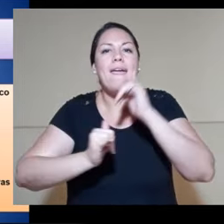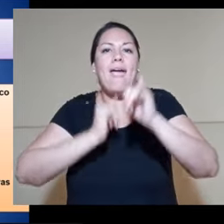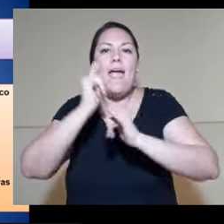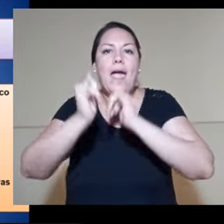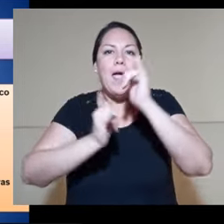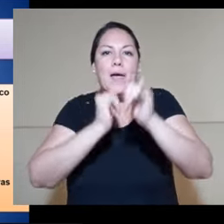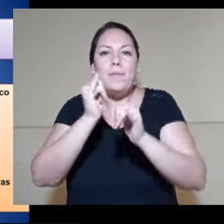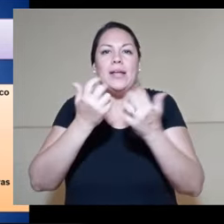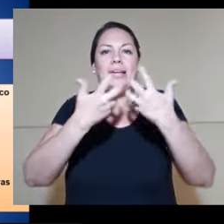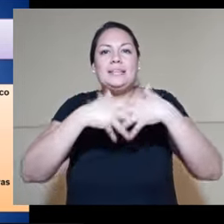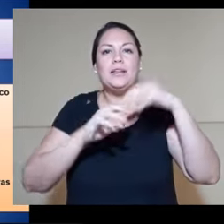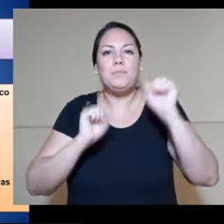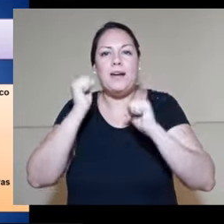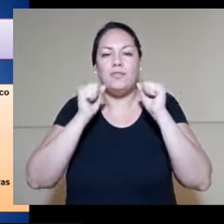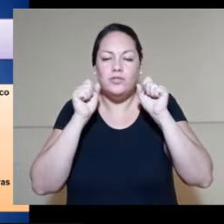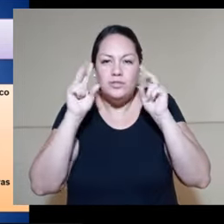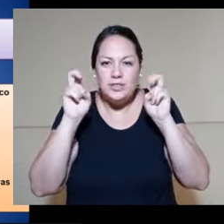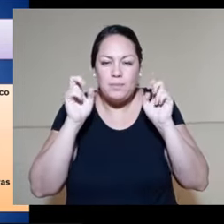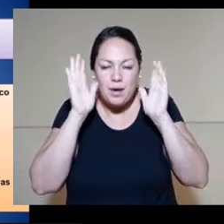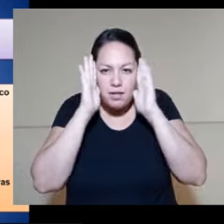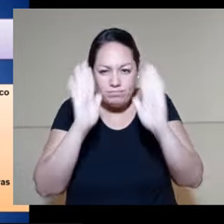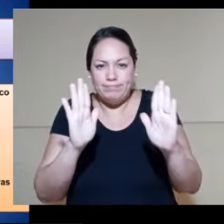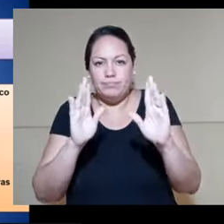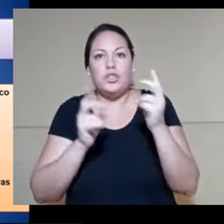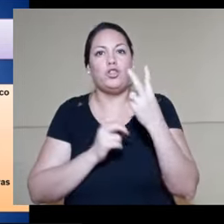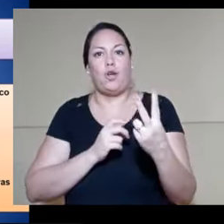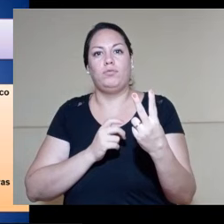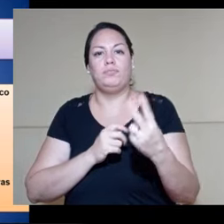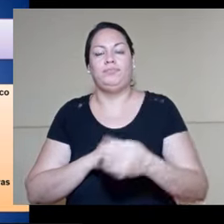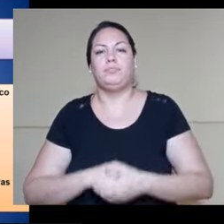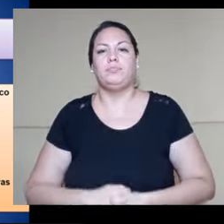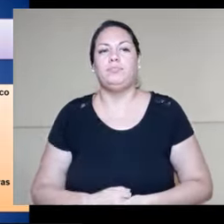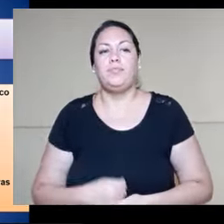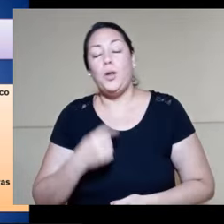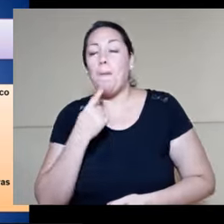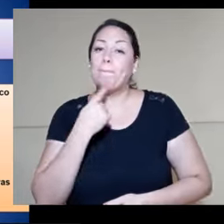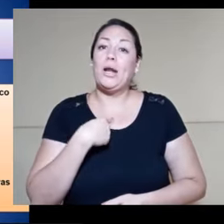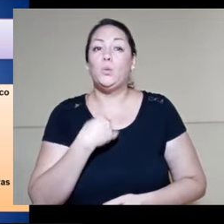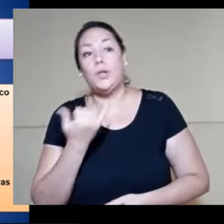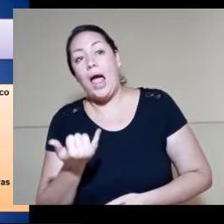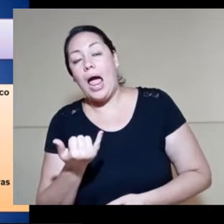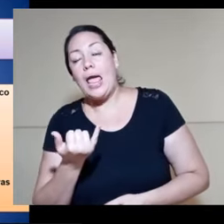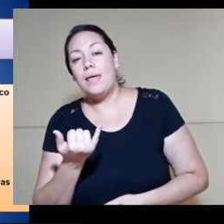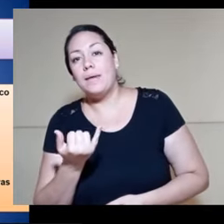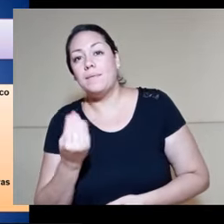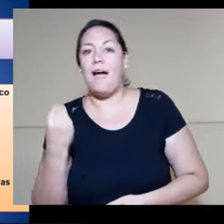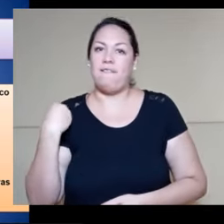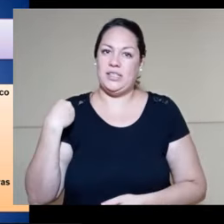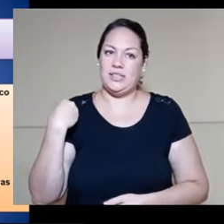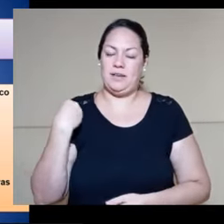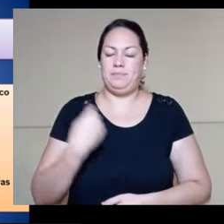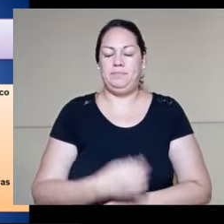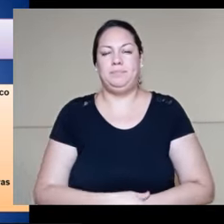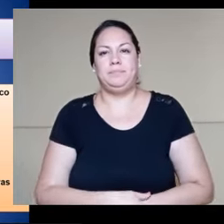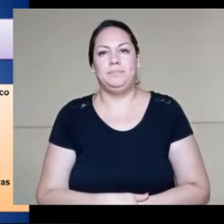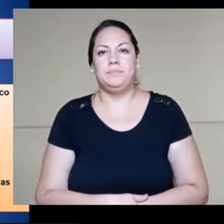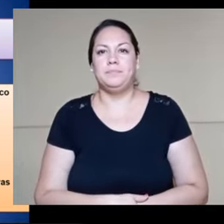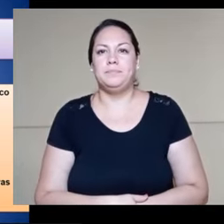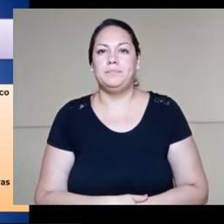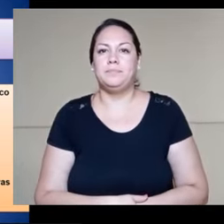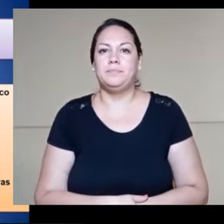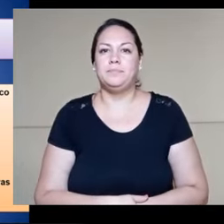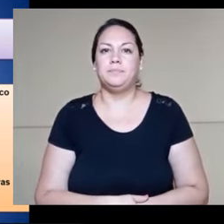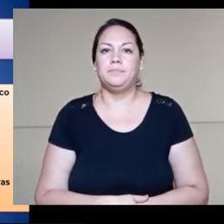la microscopía y la neurofisiología del sistema nervioso, ¿sí? ¿Hasta ahí alguna